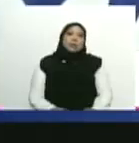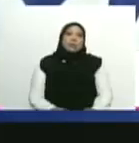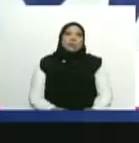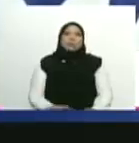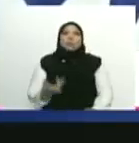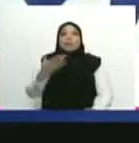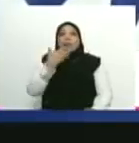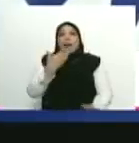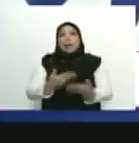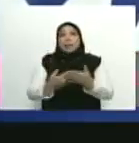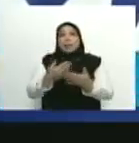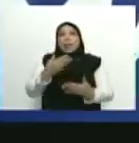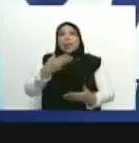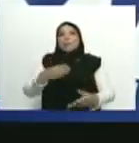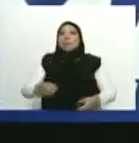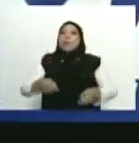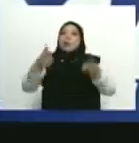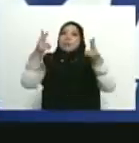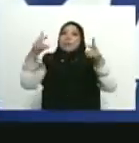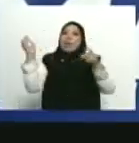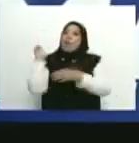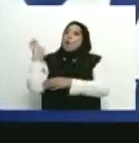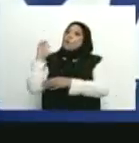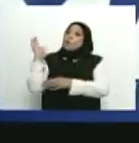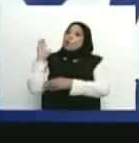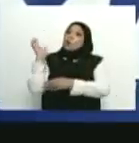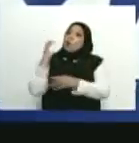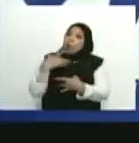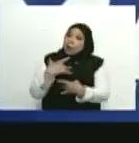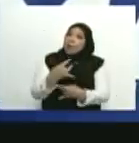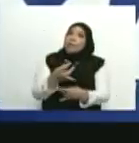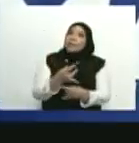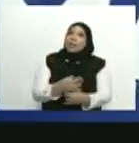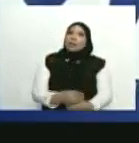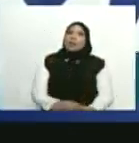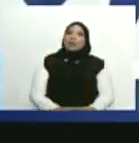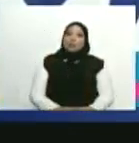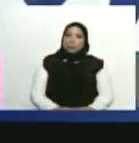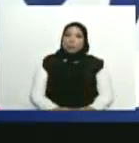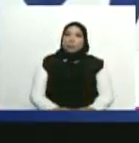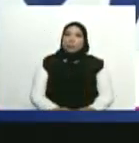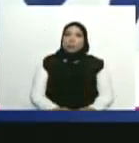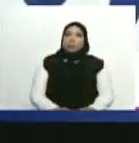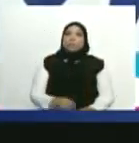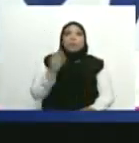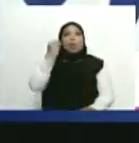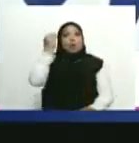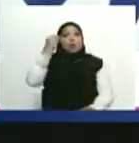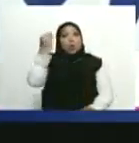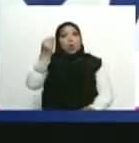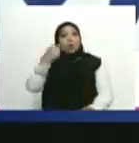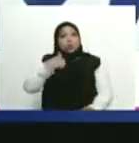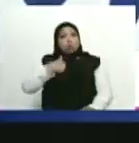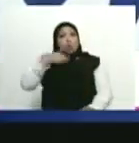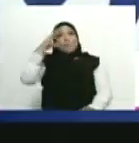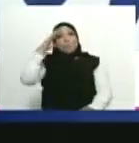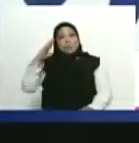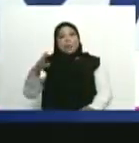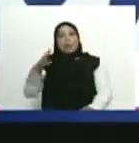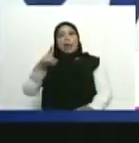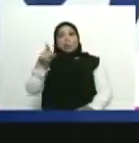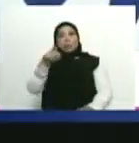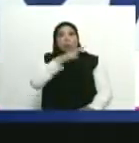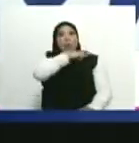oportunidad de estar en este foro tan interesante. Yo pienso, mi comandante en jefe, que lo